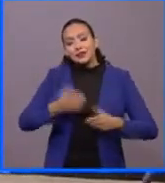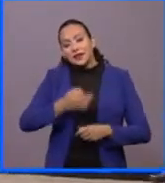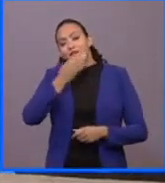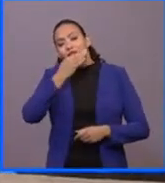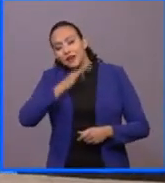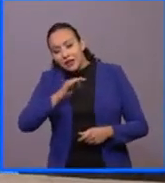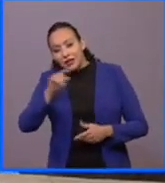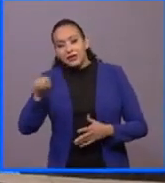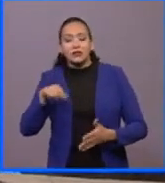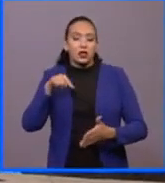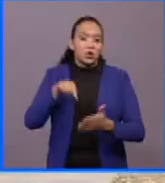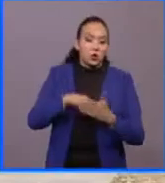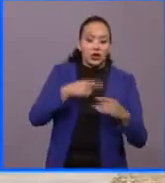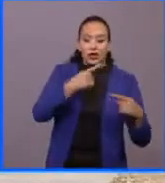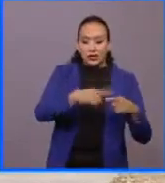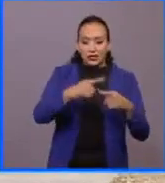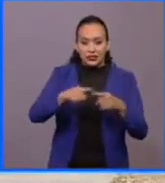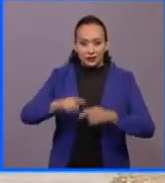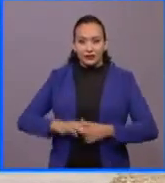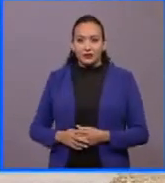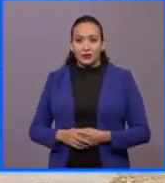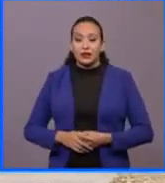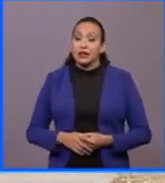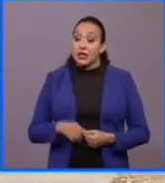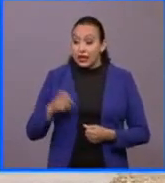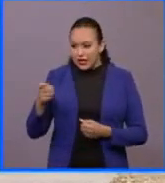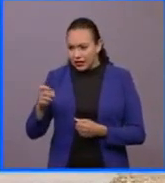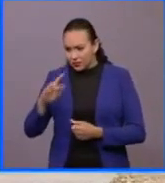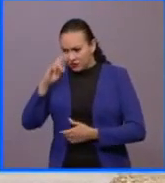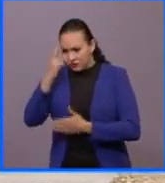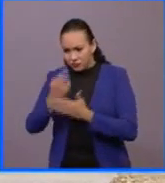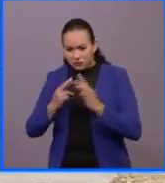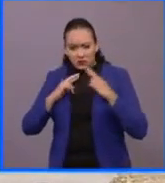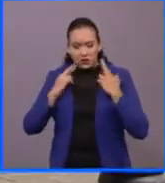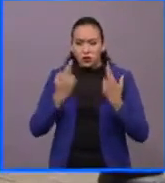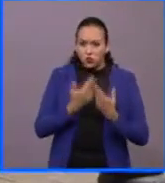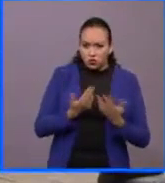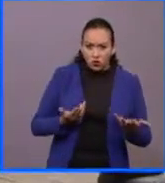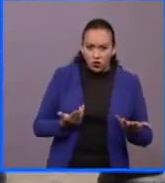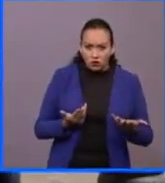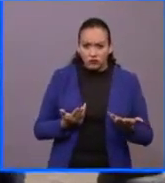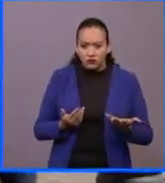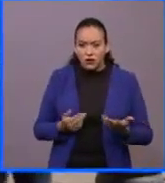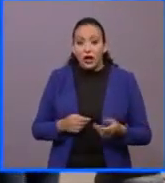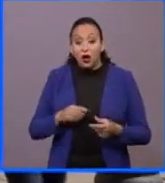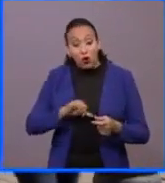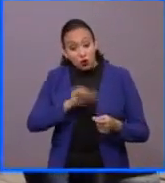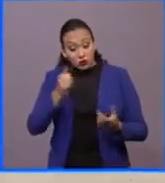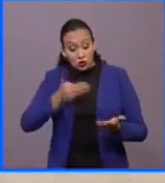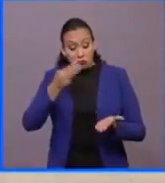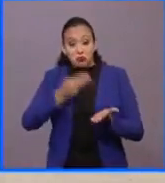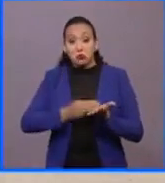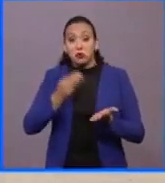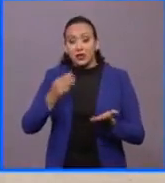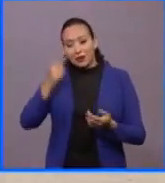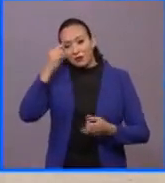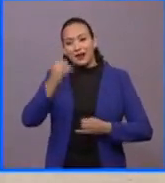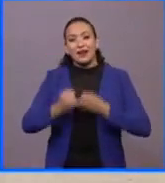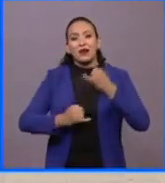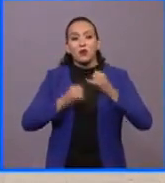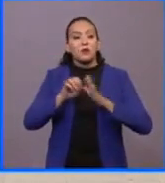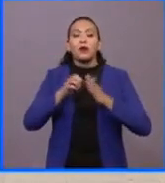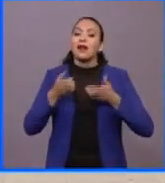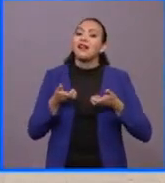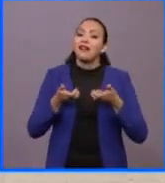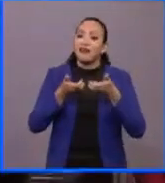de eventos sociales particulares, lo que violaba el derecho de reunión. Las que imponían multas por realizar juegos en la